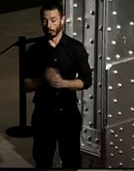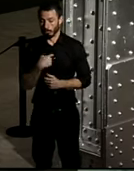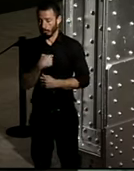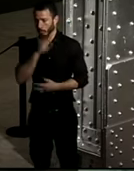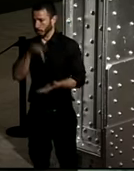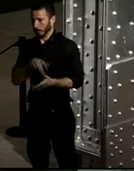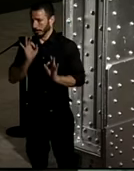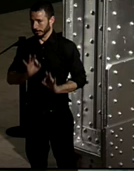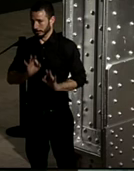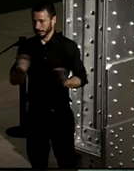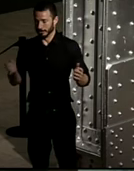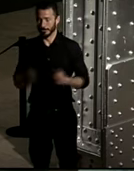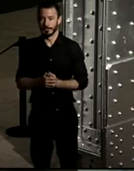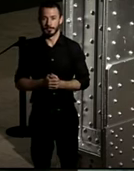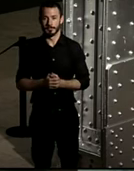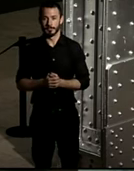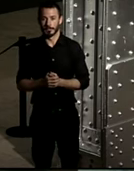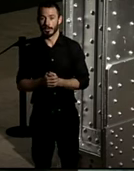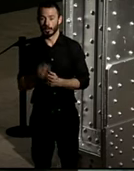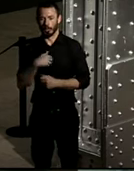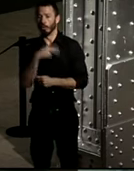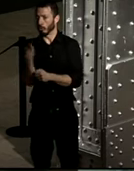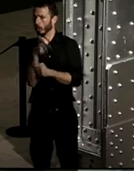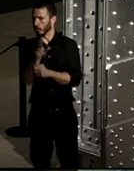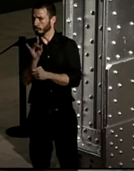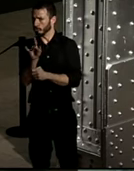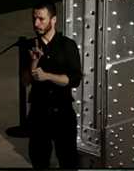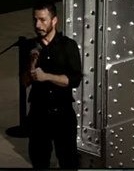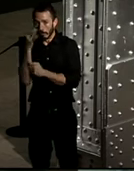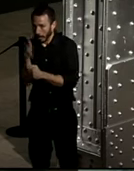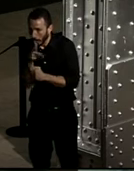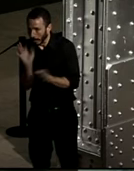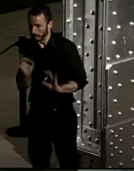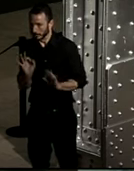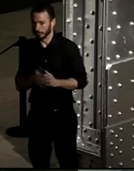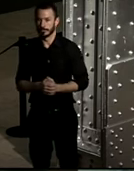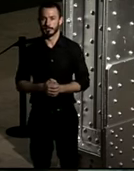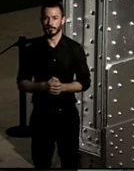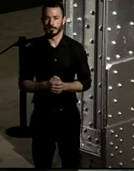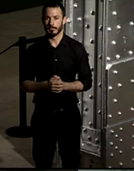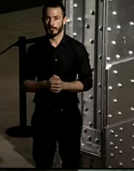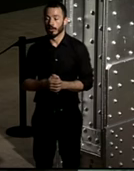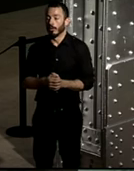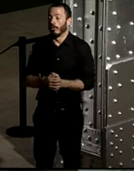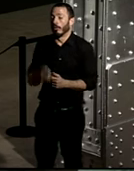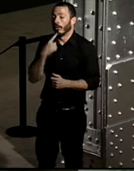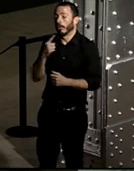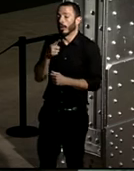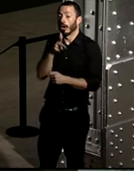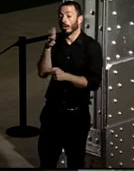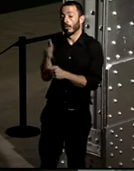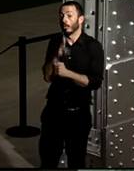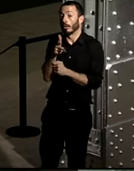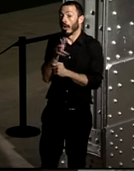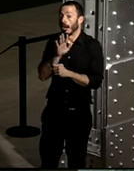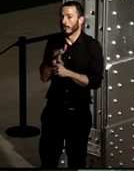vez. Digo, dale, dile que sí. Claro. Pues mira, igual que haces eso, dices que no estás rodando y estás rodando, es lo